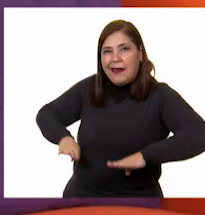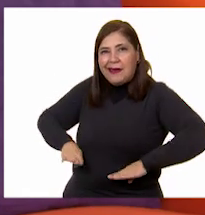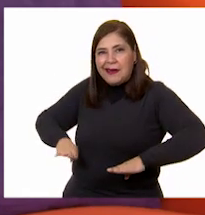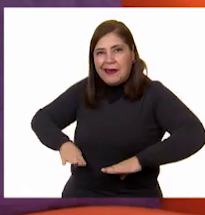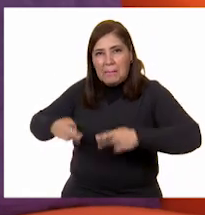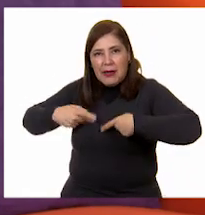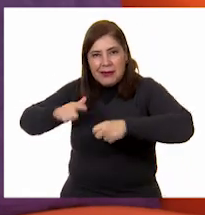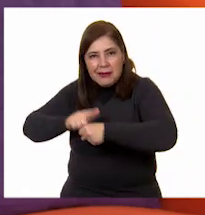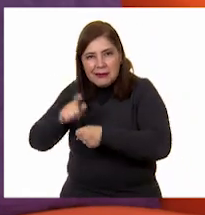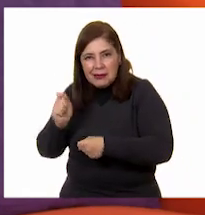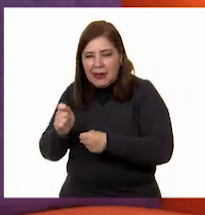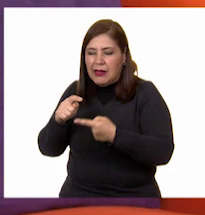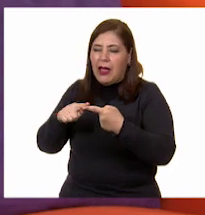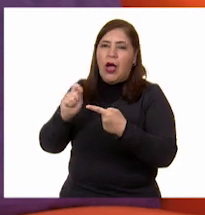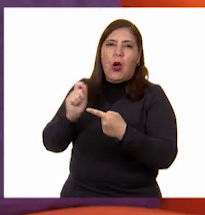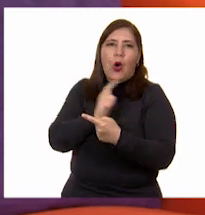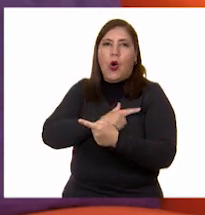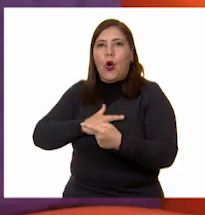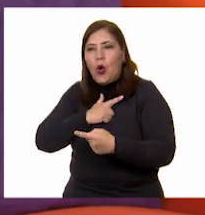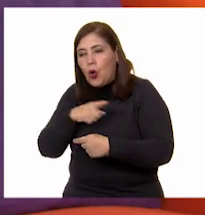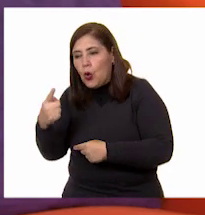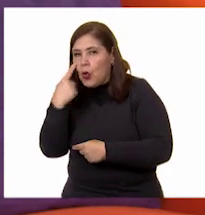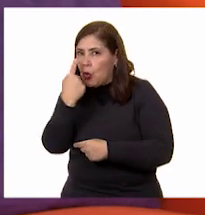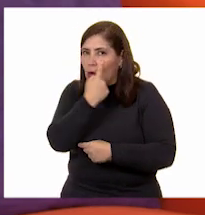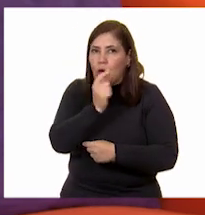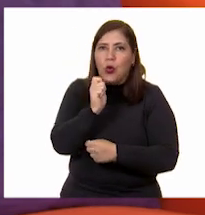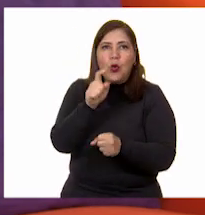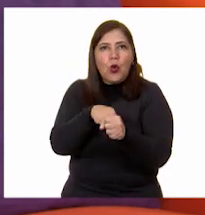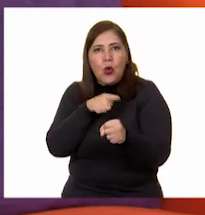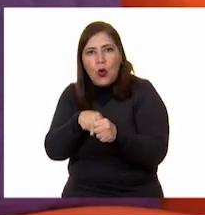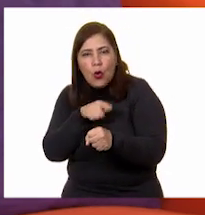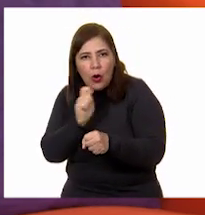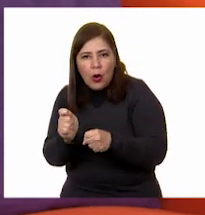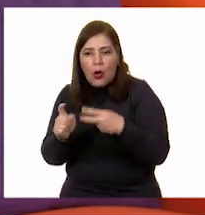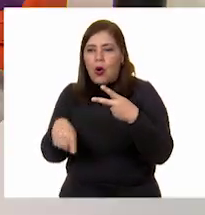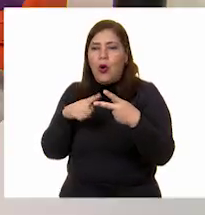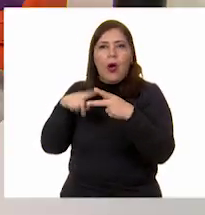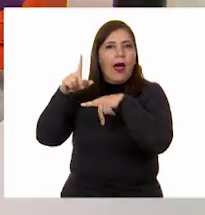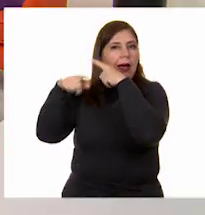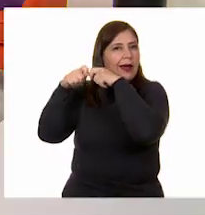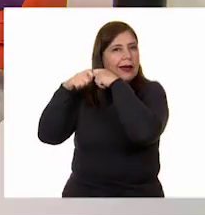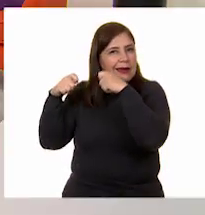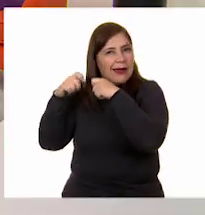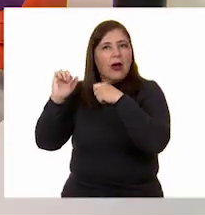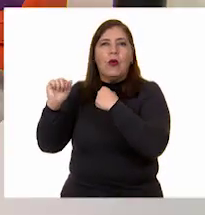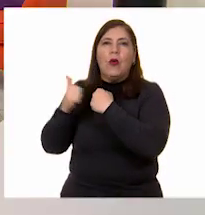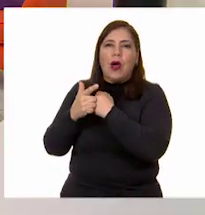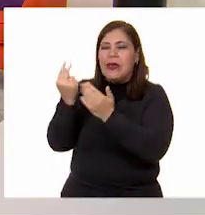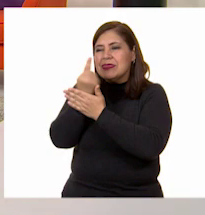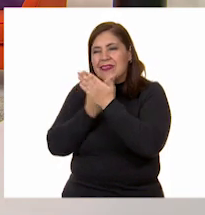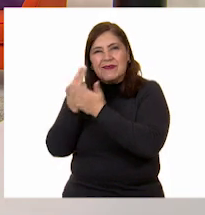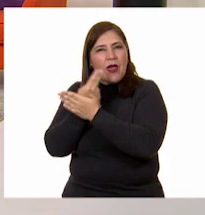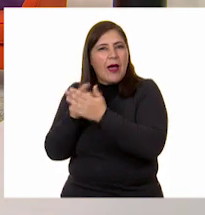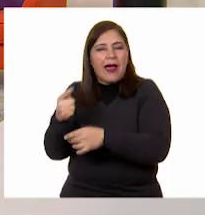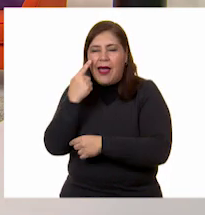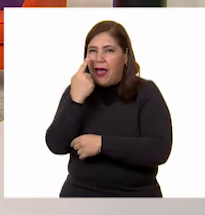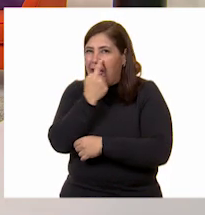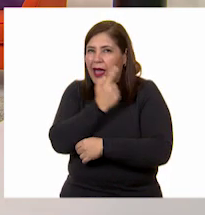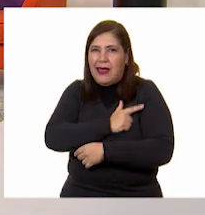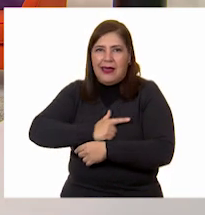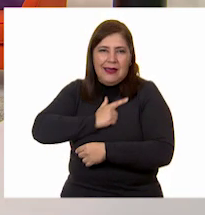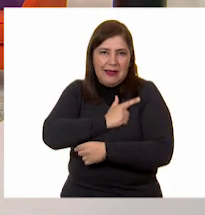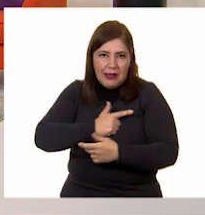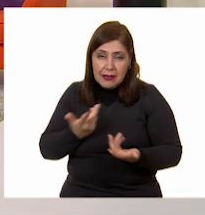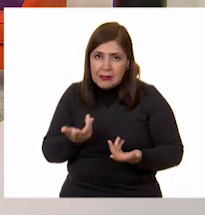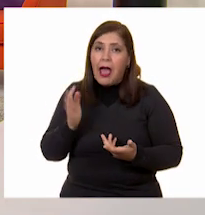sean de algún color especial para ellas y ellos, o que tengan algún listón o decoración con algún personaje que les guste.